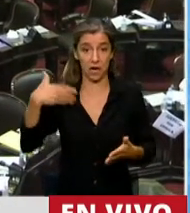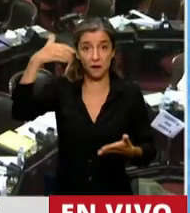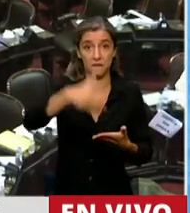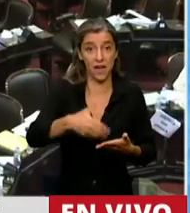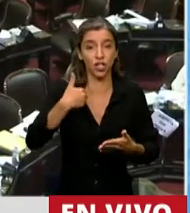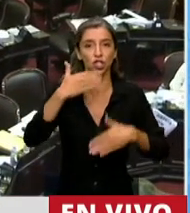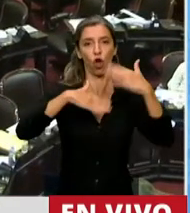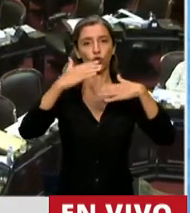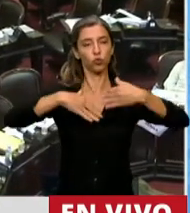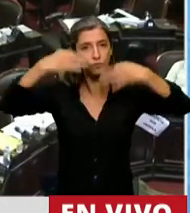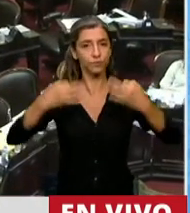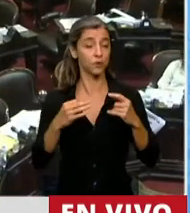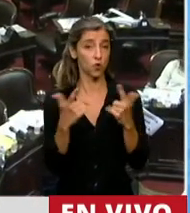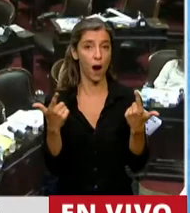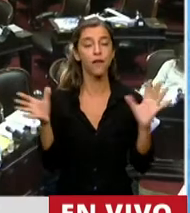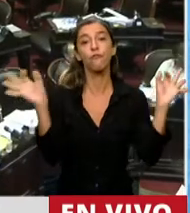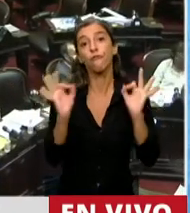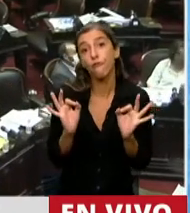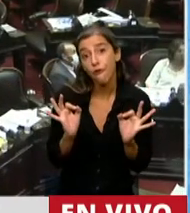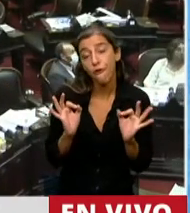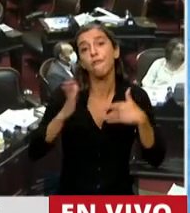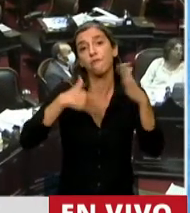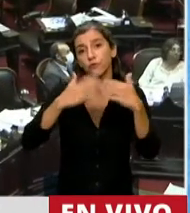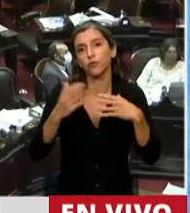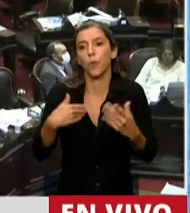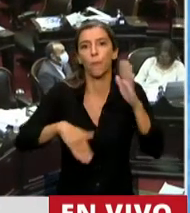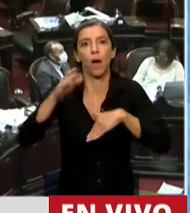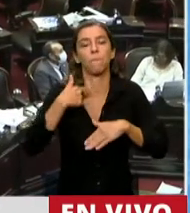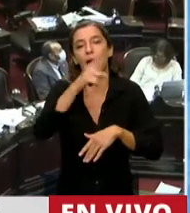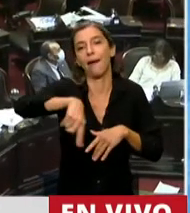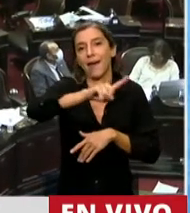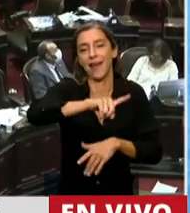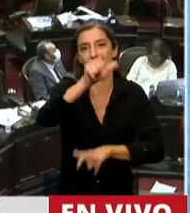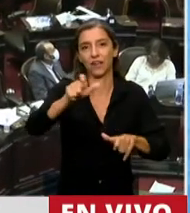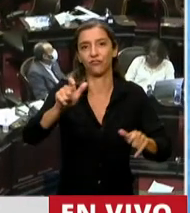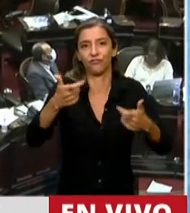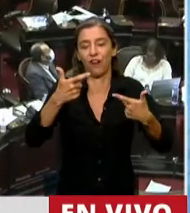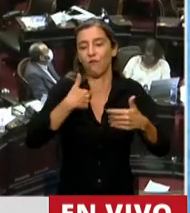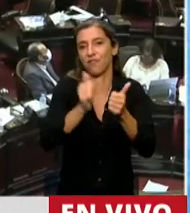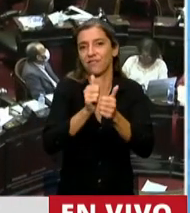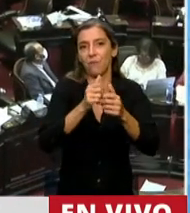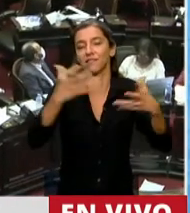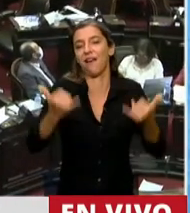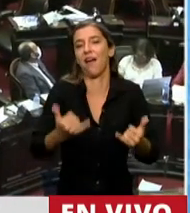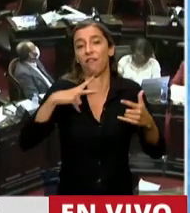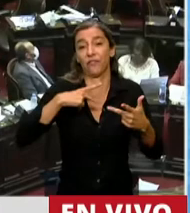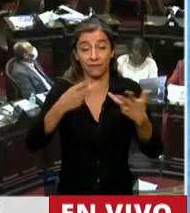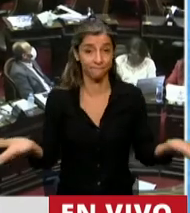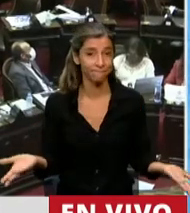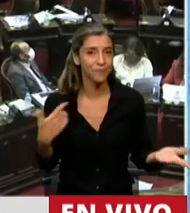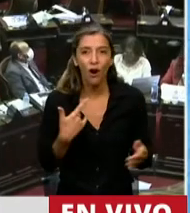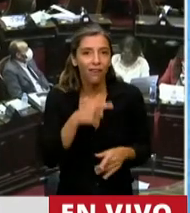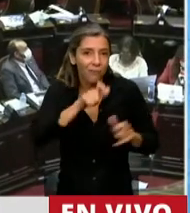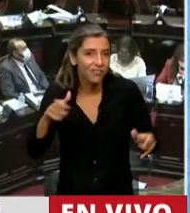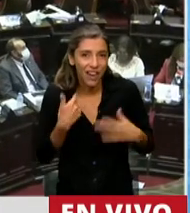obras para los grandes capitalistas, los grandes empresarios, porque el problema de la vivienda popular, etcétera, etcétera, no se soluciona. Podríamos hacer una